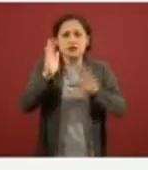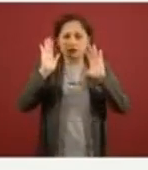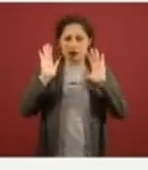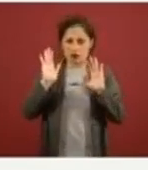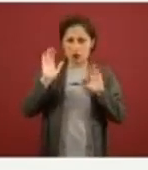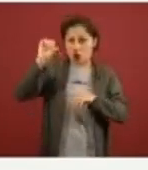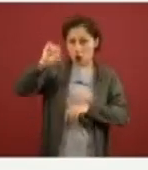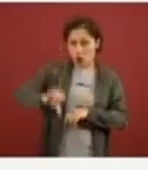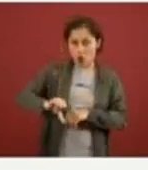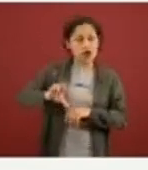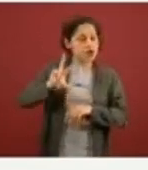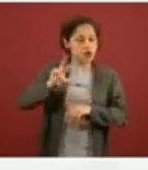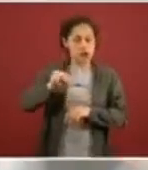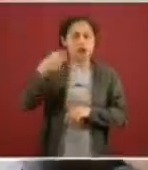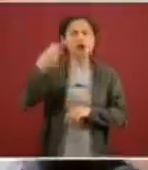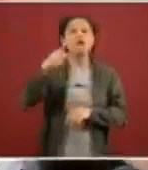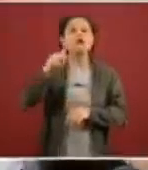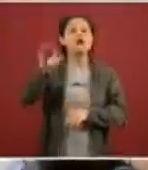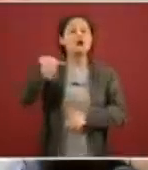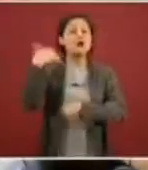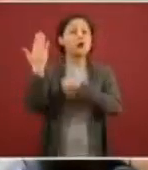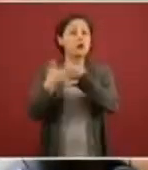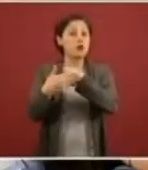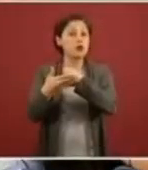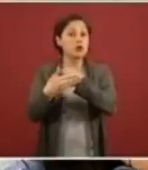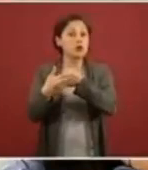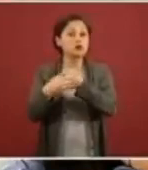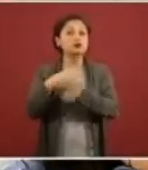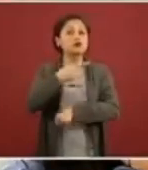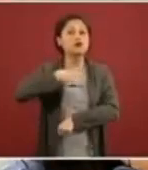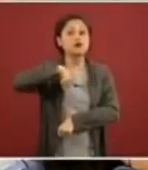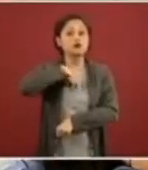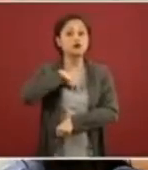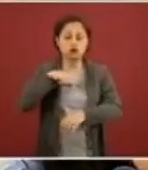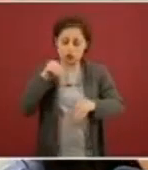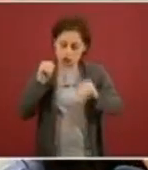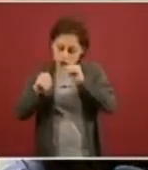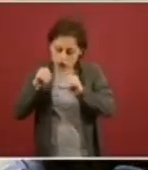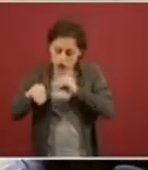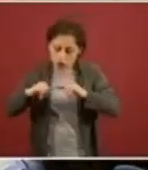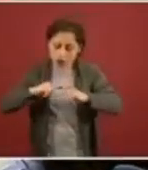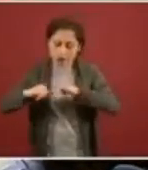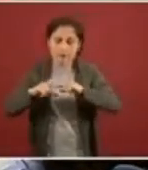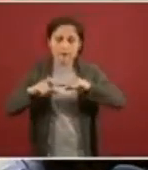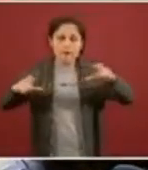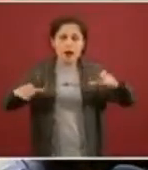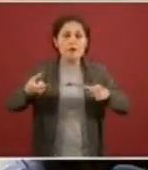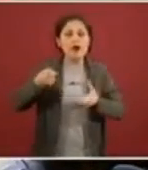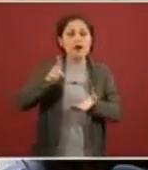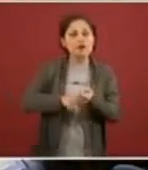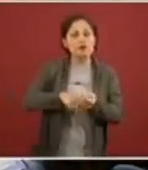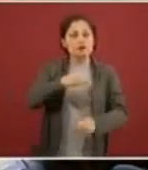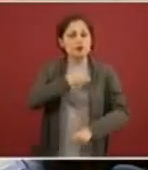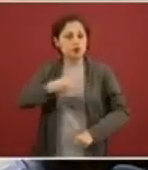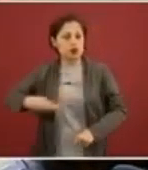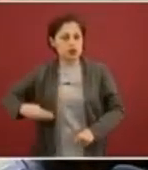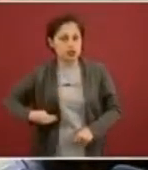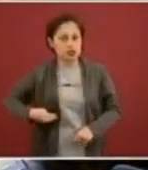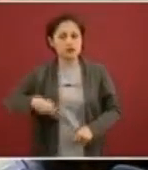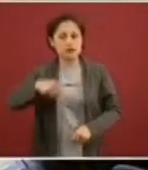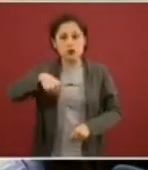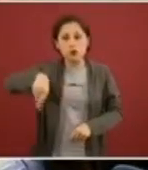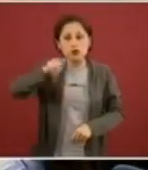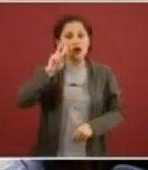no hoy, pero en fecha muy próxima, un mapa municipal. Y en este mapa municipal se ve con mucha